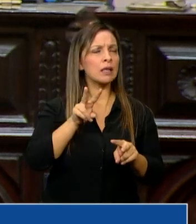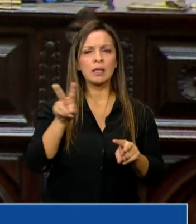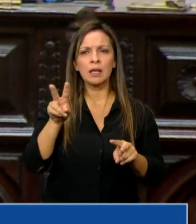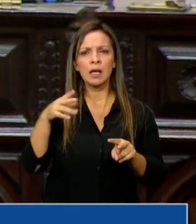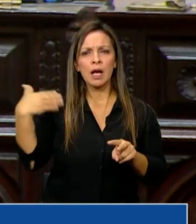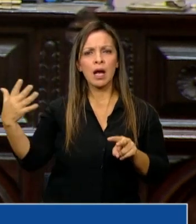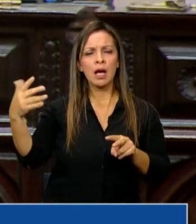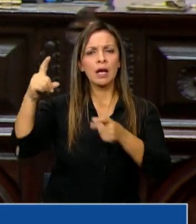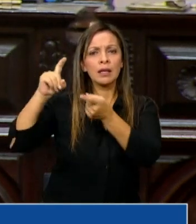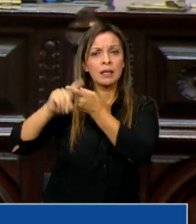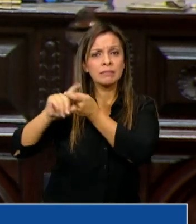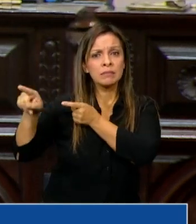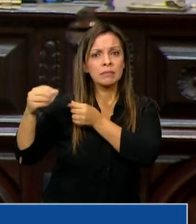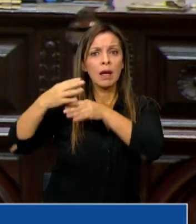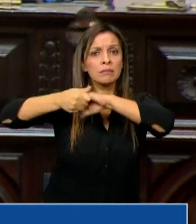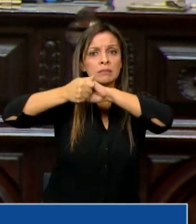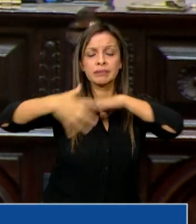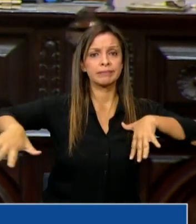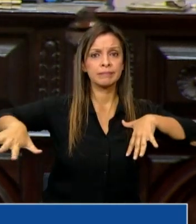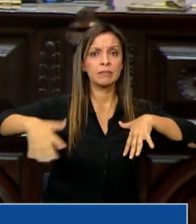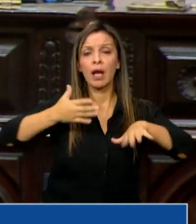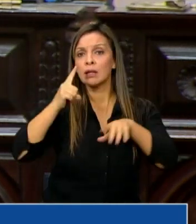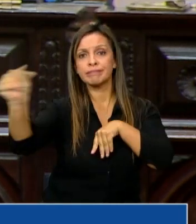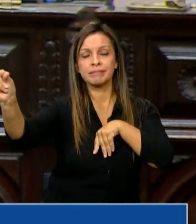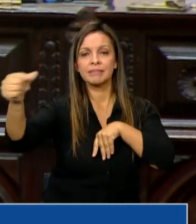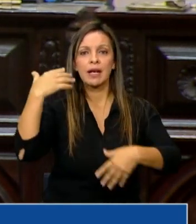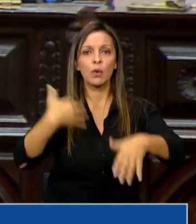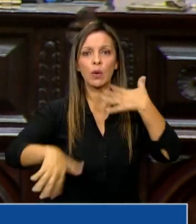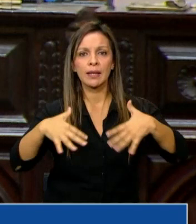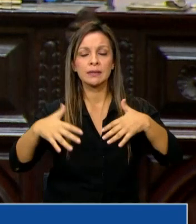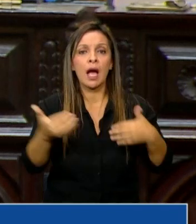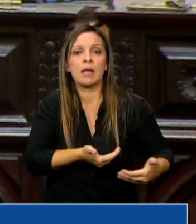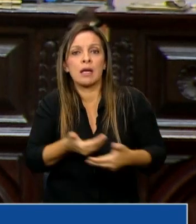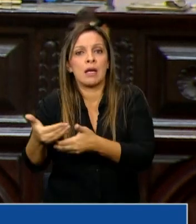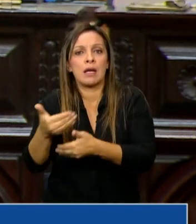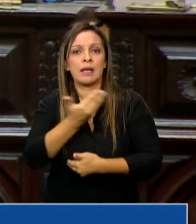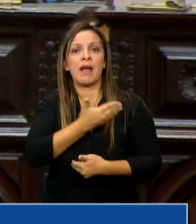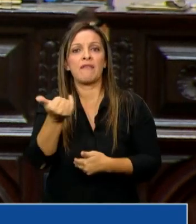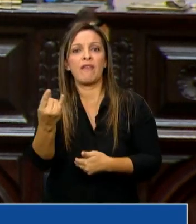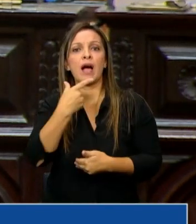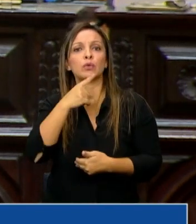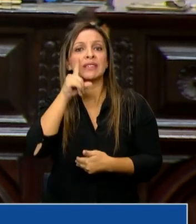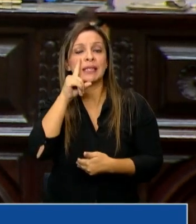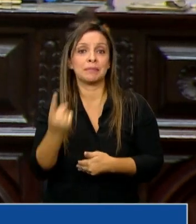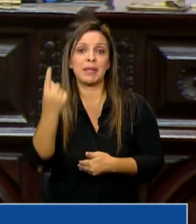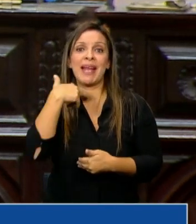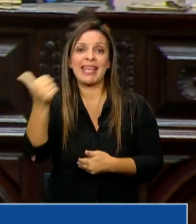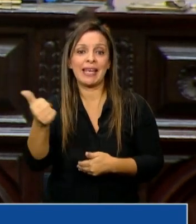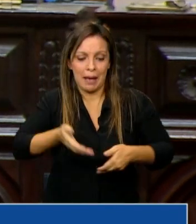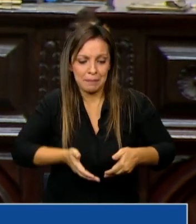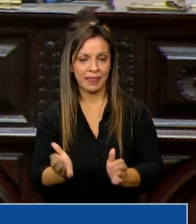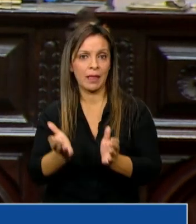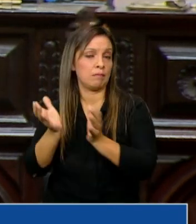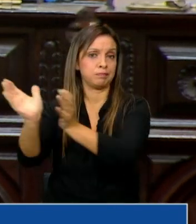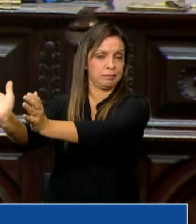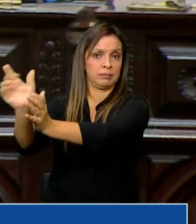su compañero ya no le sostiene la mano. Tuvo que salir de la sala de operaciones con Fausti, su primera hija, quien acaba de llegar al